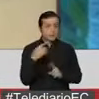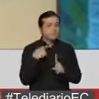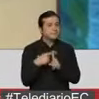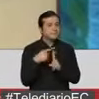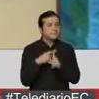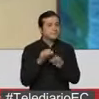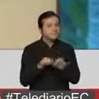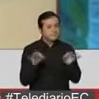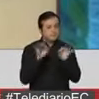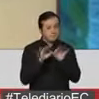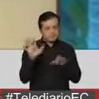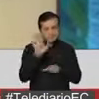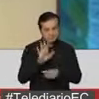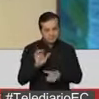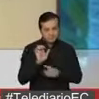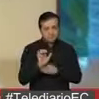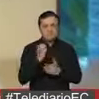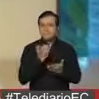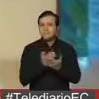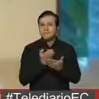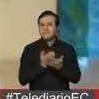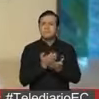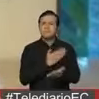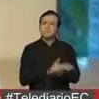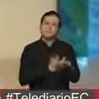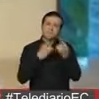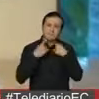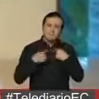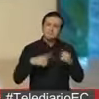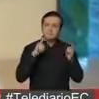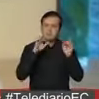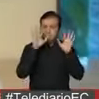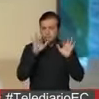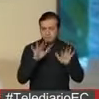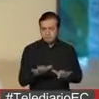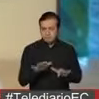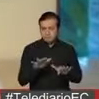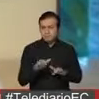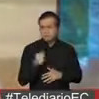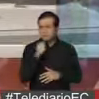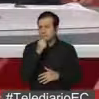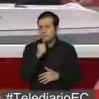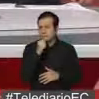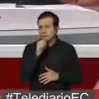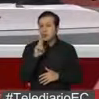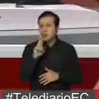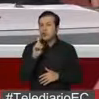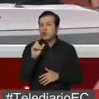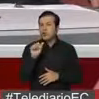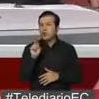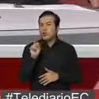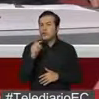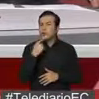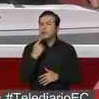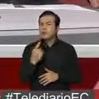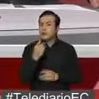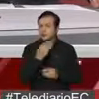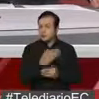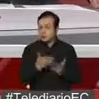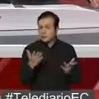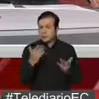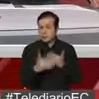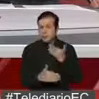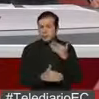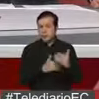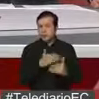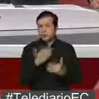positivo para el Ecuador. Economista, hace poco escuchamos al secretario de Gabinete de la Presidencia, Juan Sebastián Roldán, asegurar que este proceso